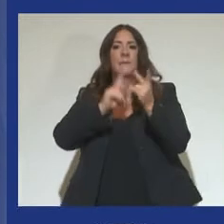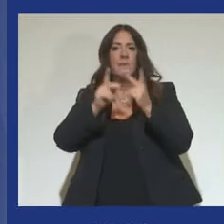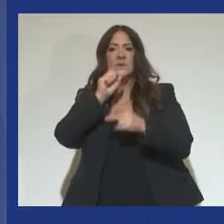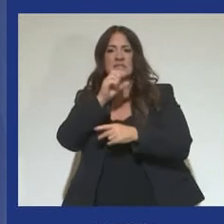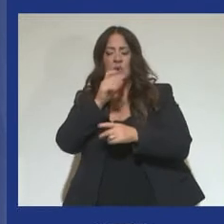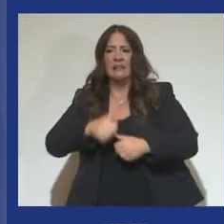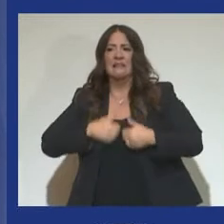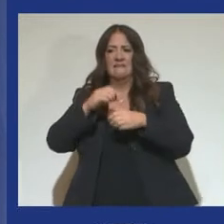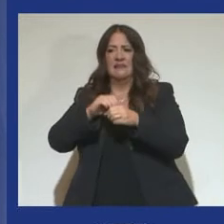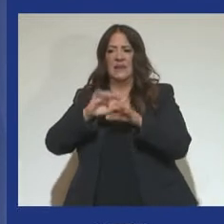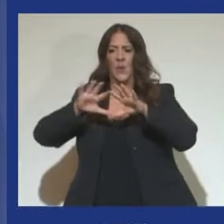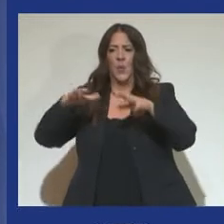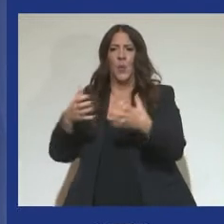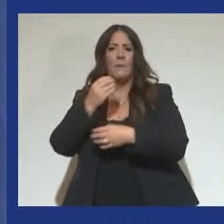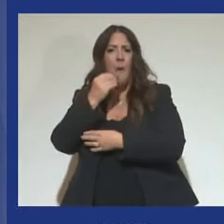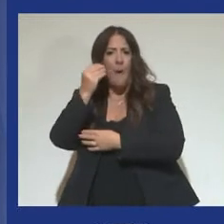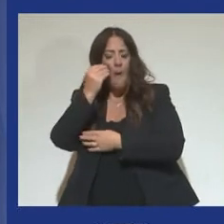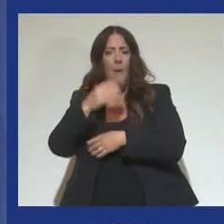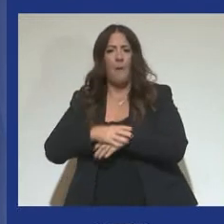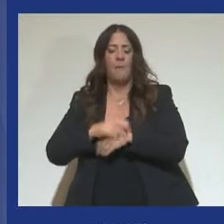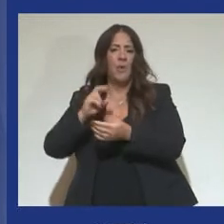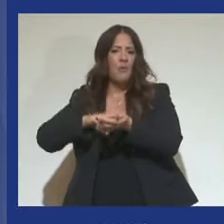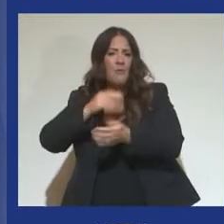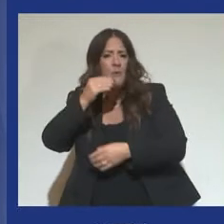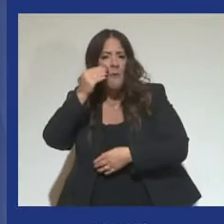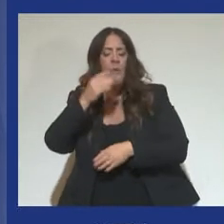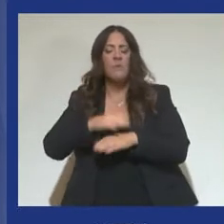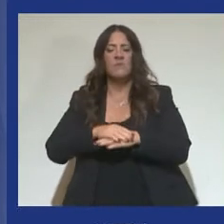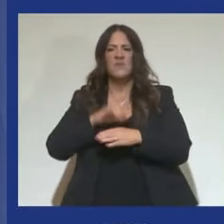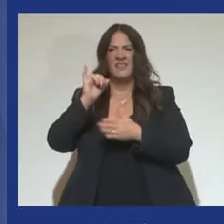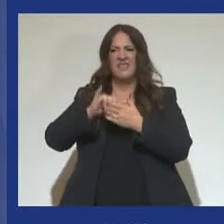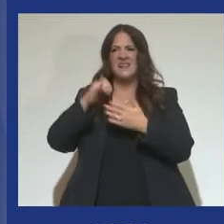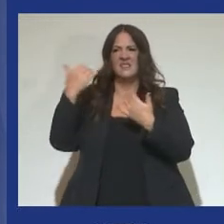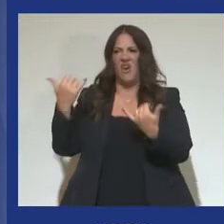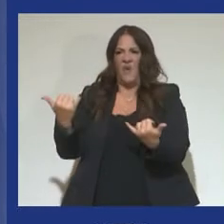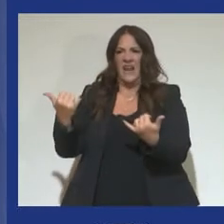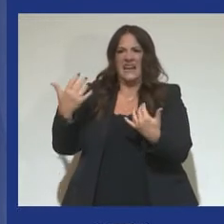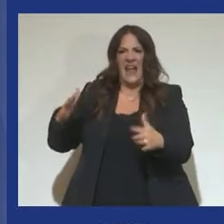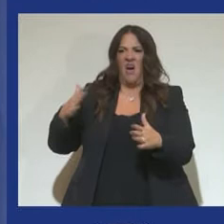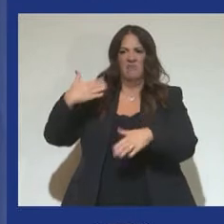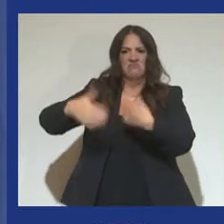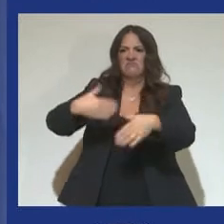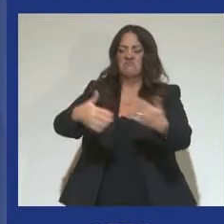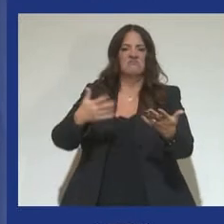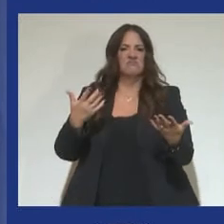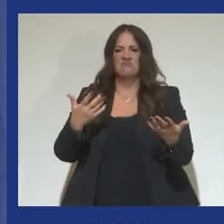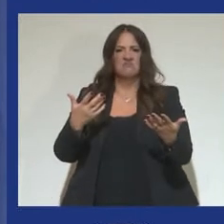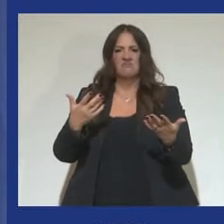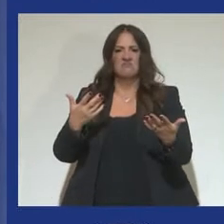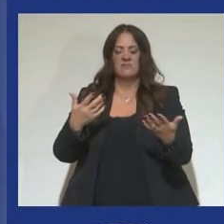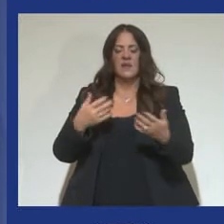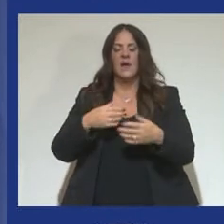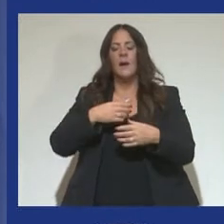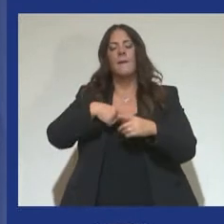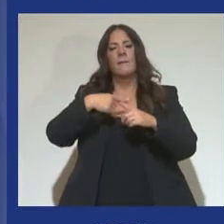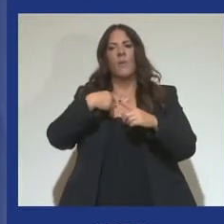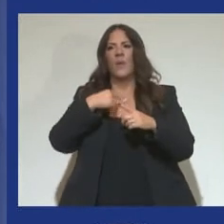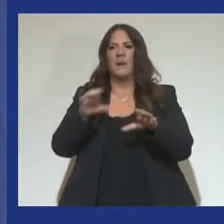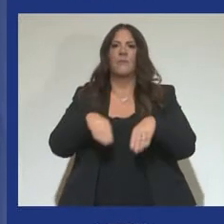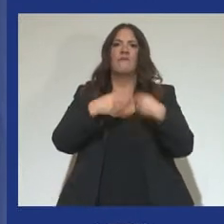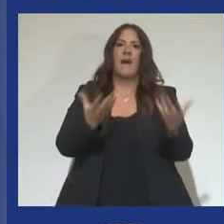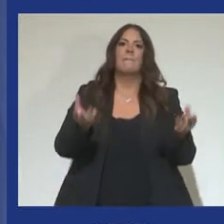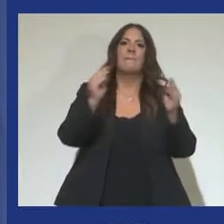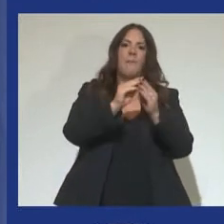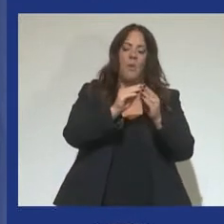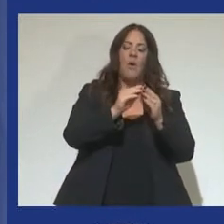mayores también que viven en hogares conjuntos esa es la forma más importante y más clara hemos administrado cientos más